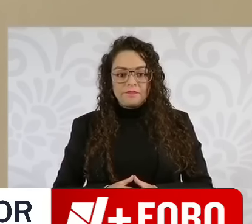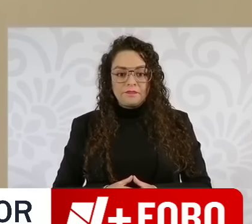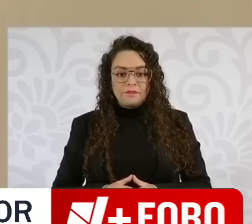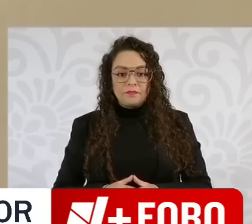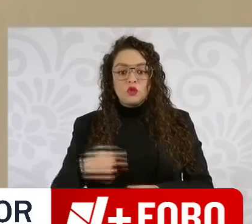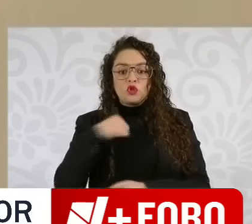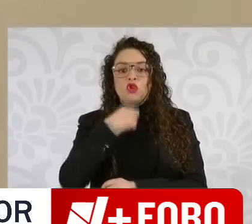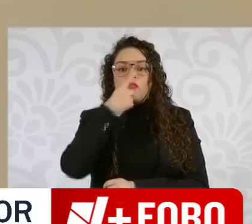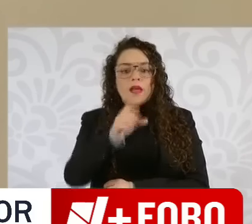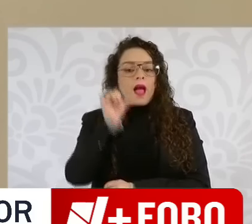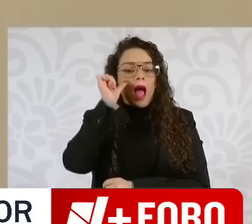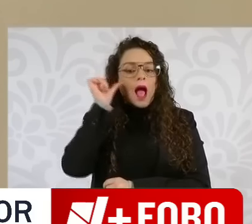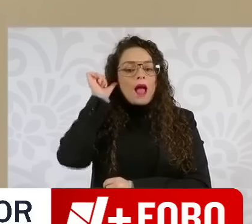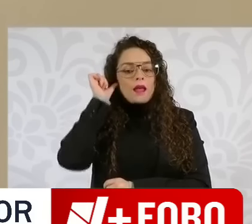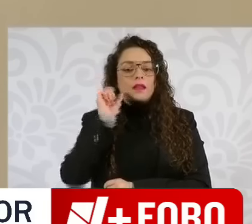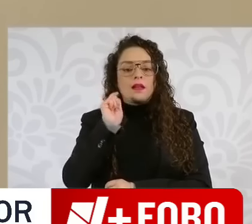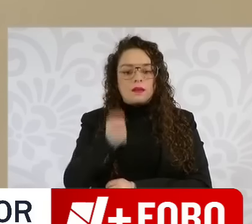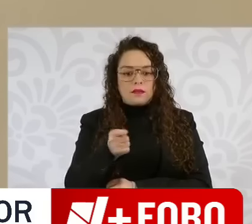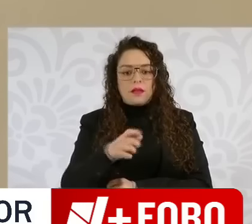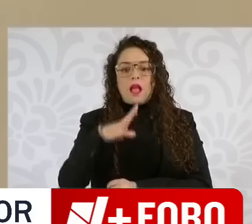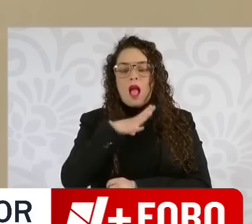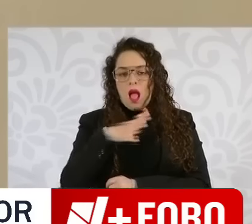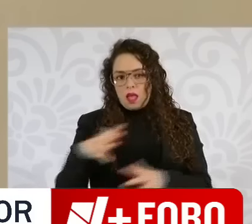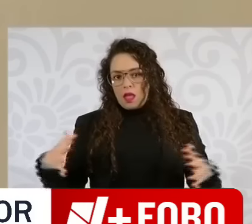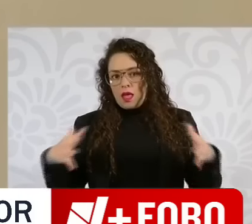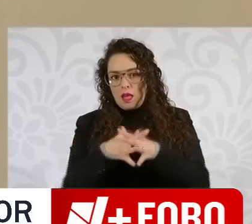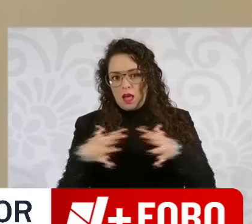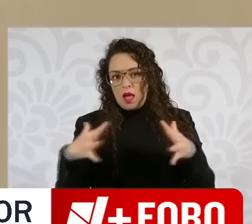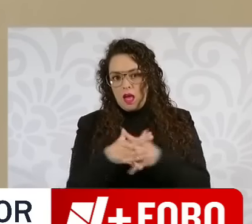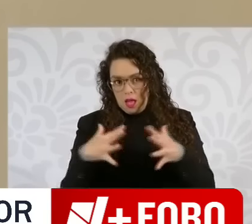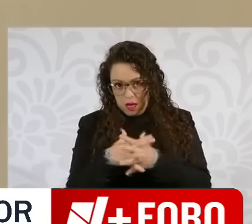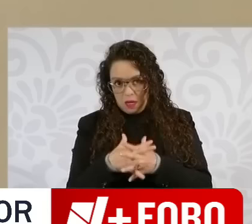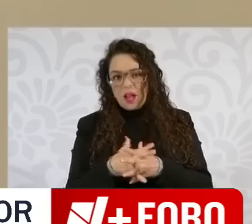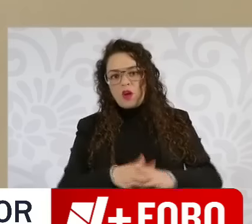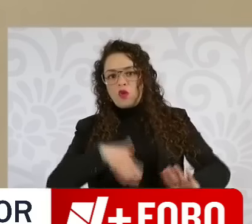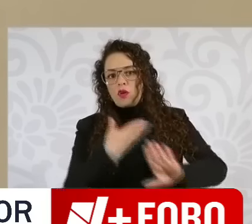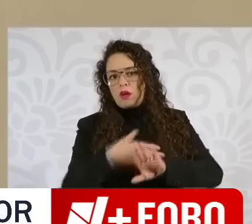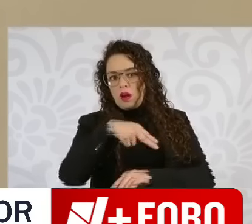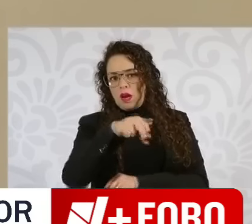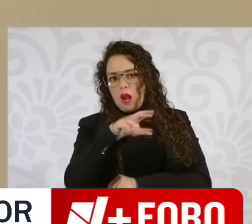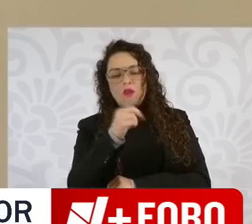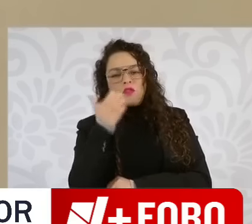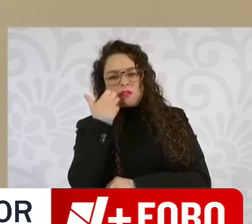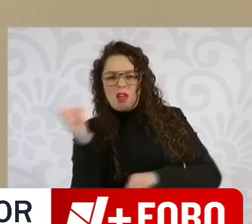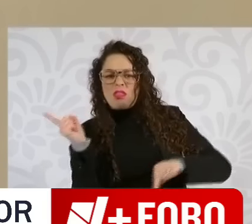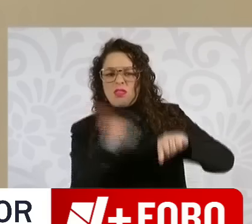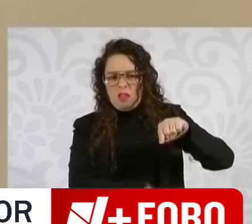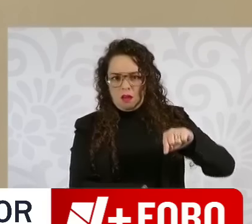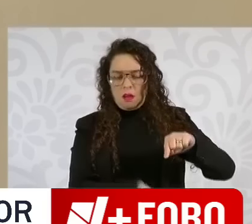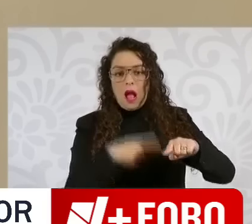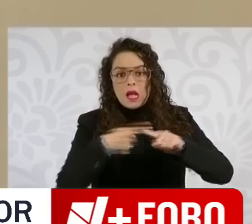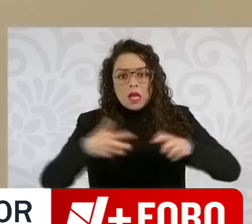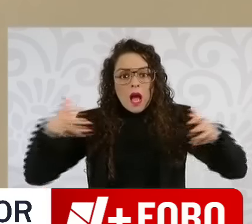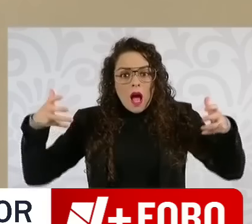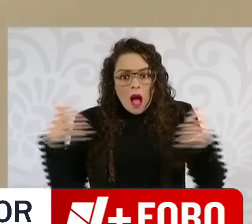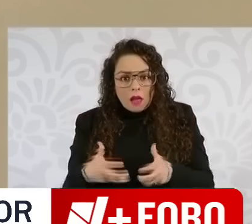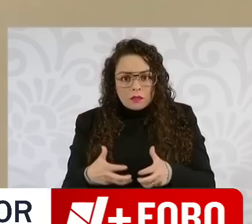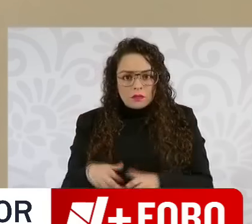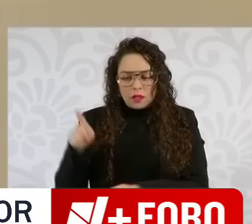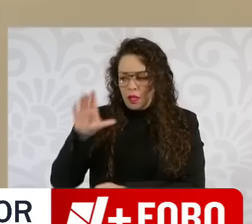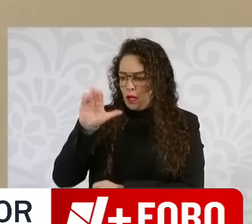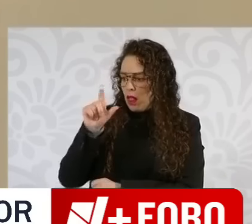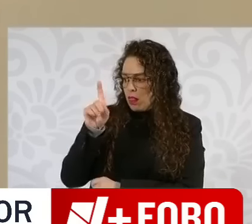al famoso y llamado segundo tirador en el caso del candidato Luis Donaldo Colosio. Entonces, bueno, pues ahora